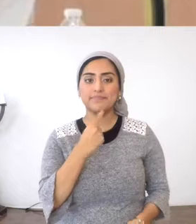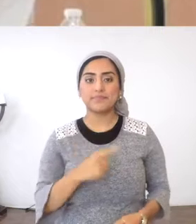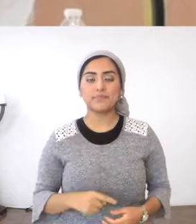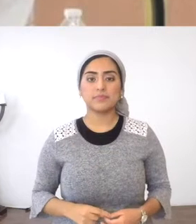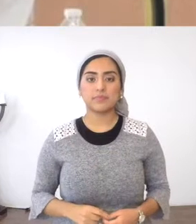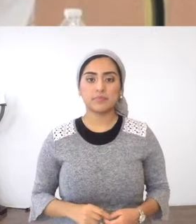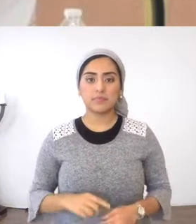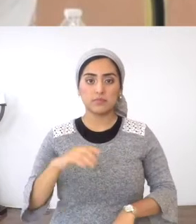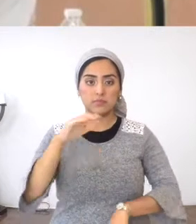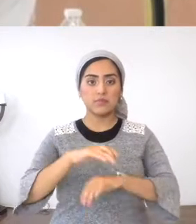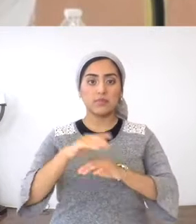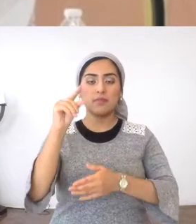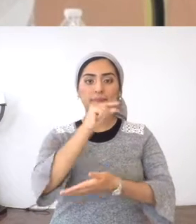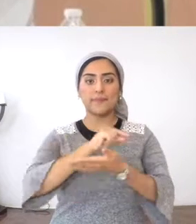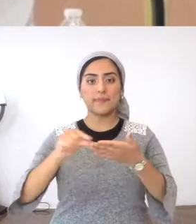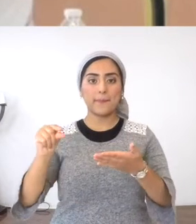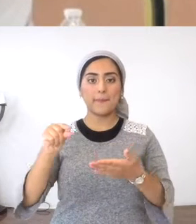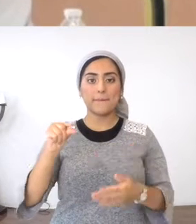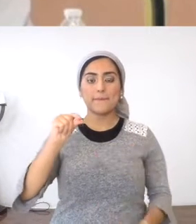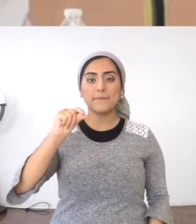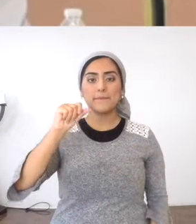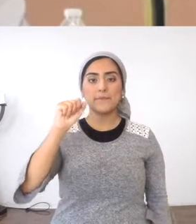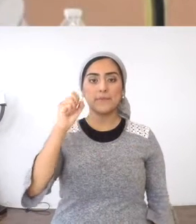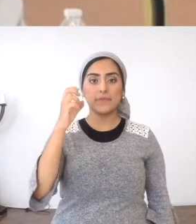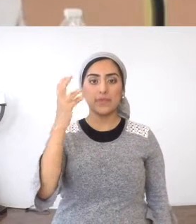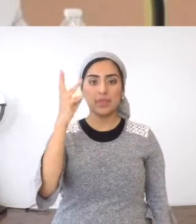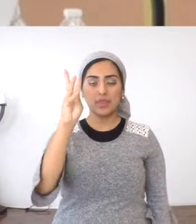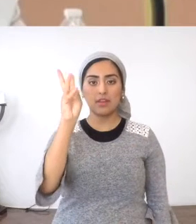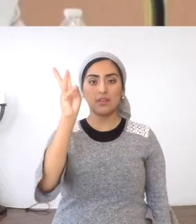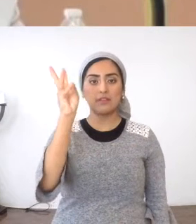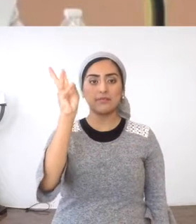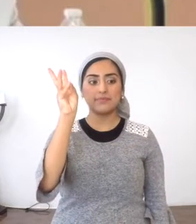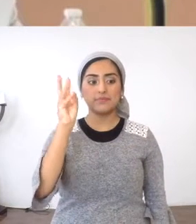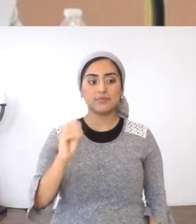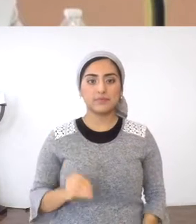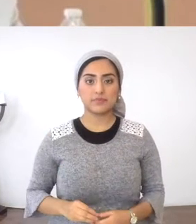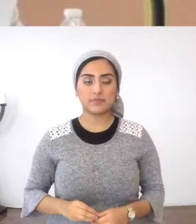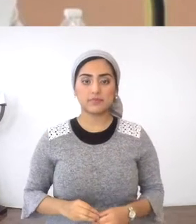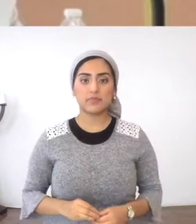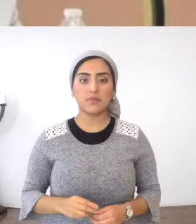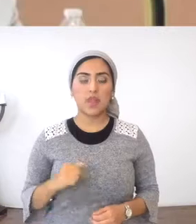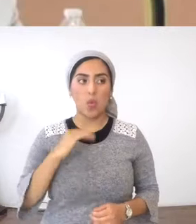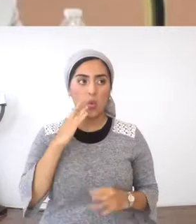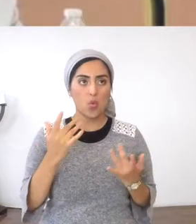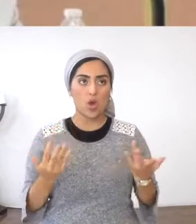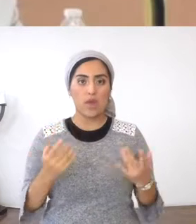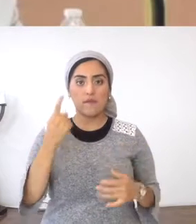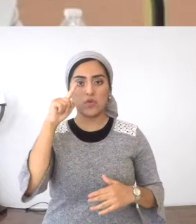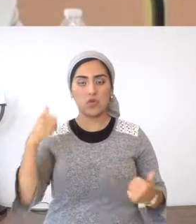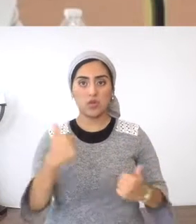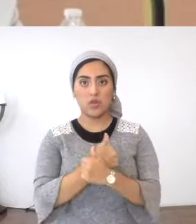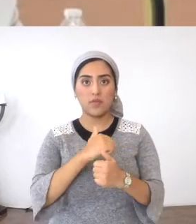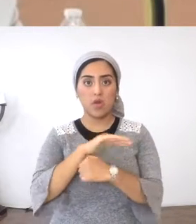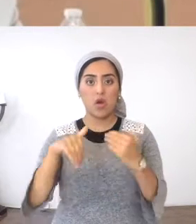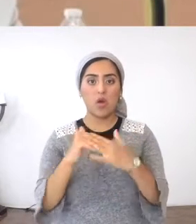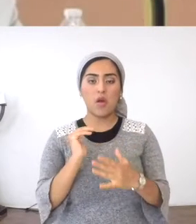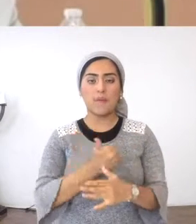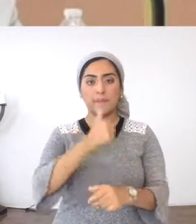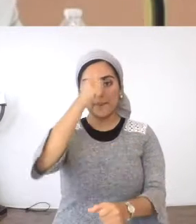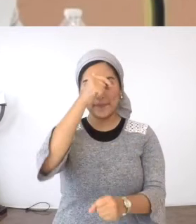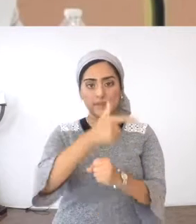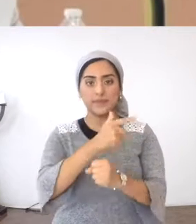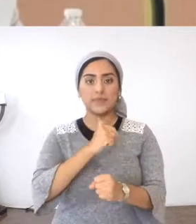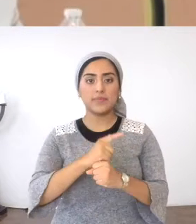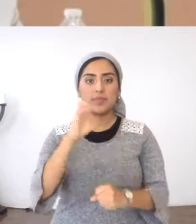Dice lo siguiente En el verso Dieciséis Voy a esperar Por amor A todos